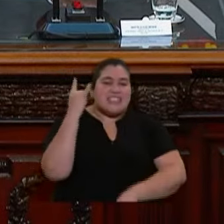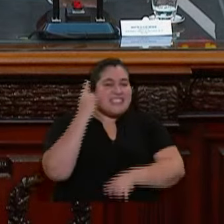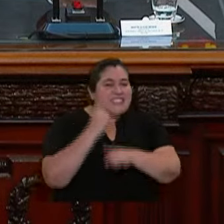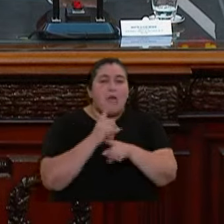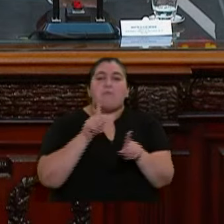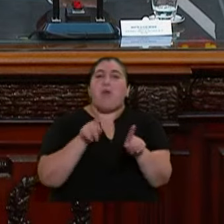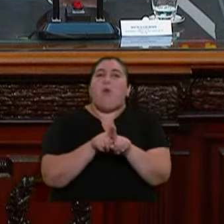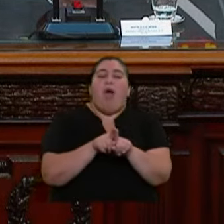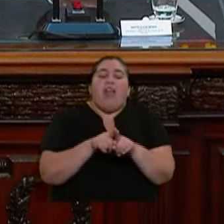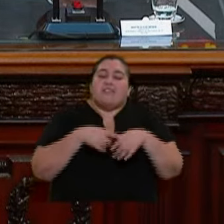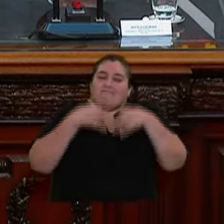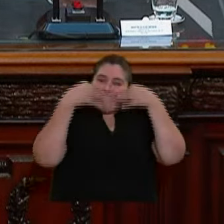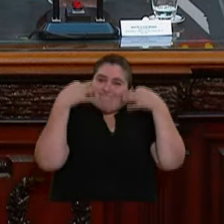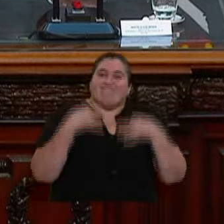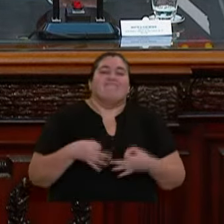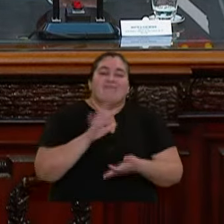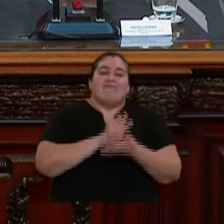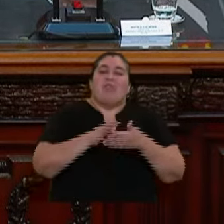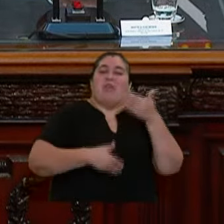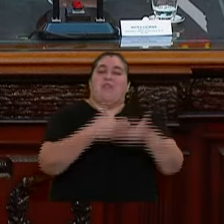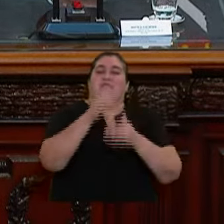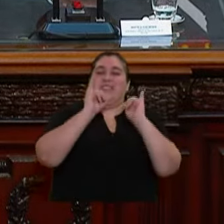la mañana.